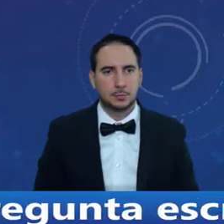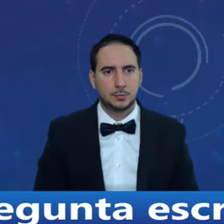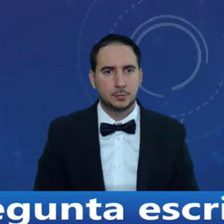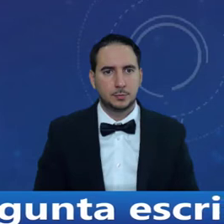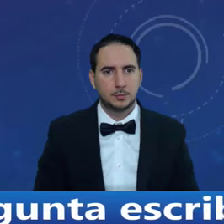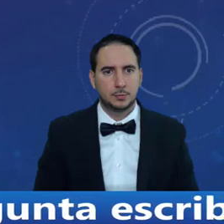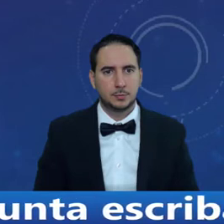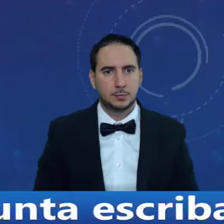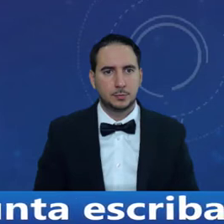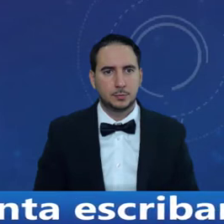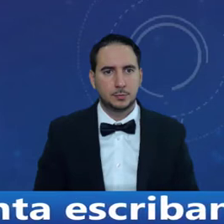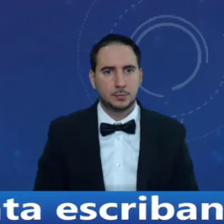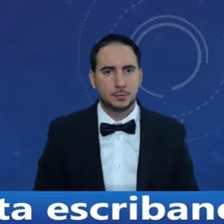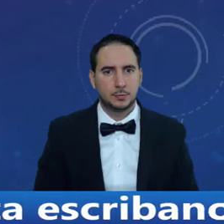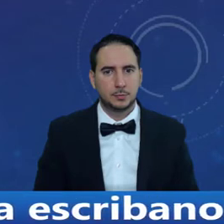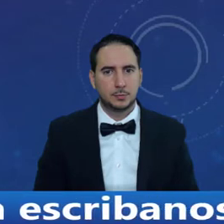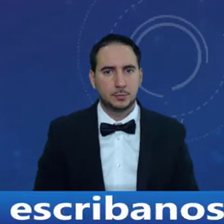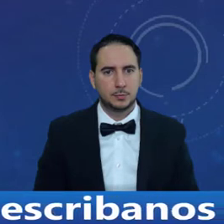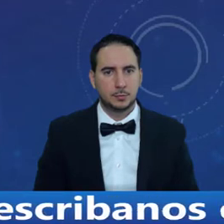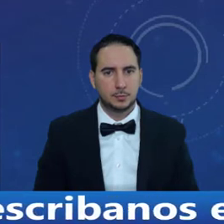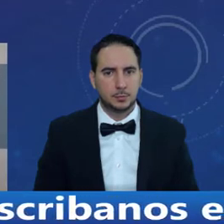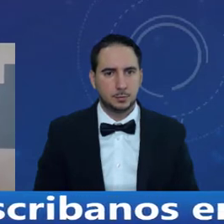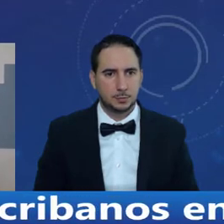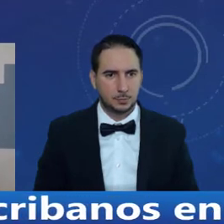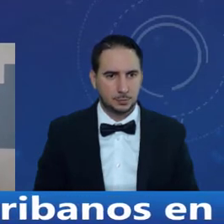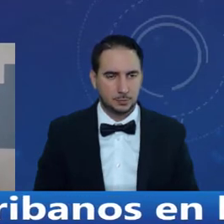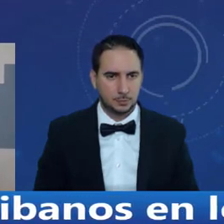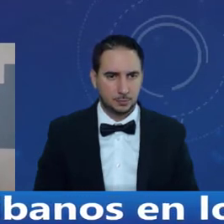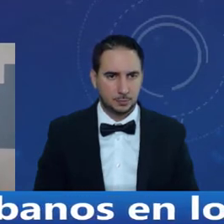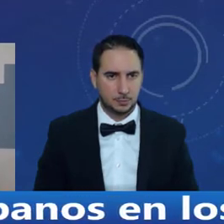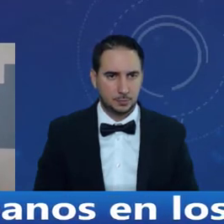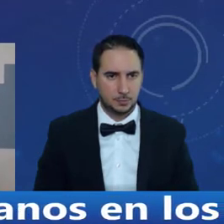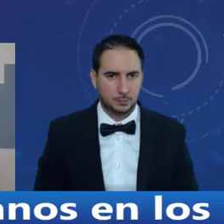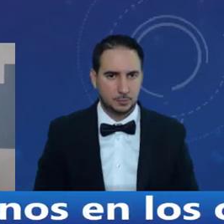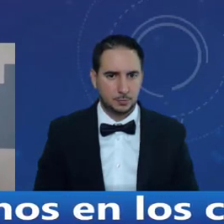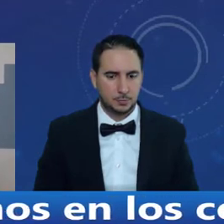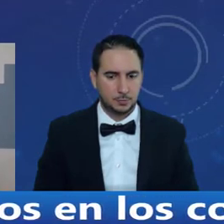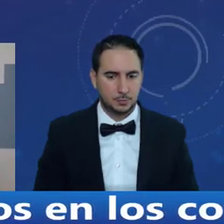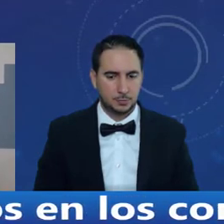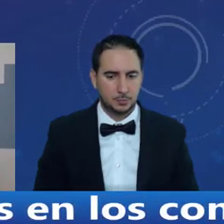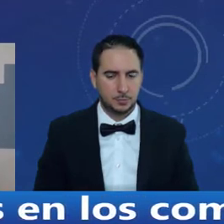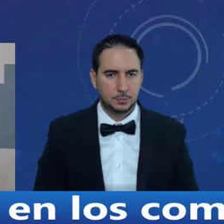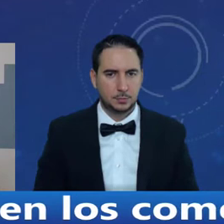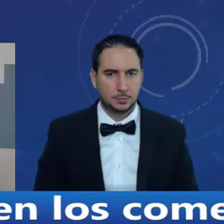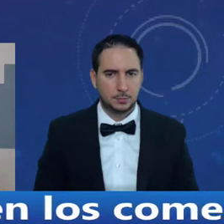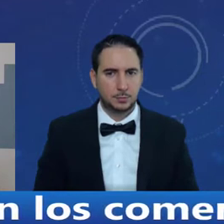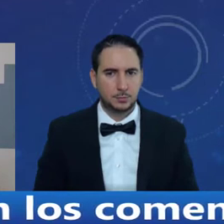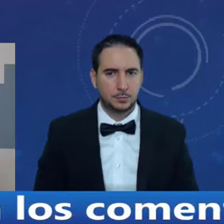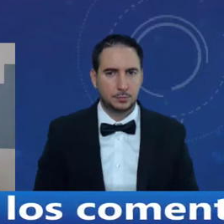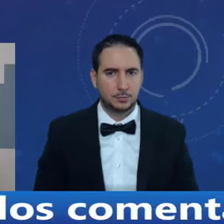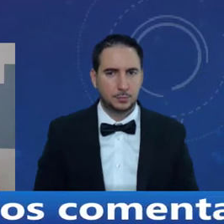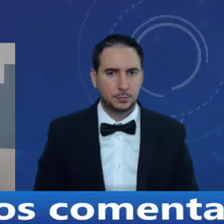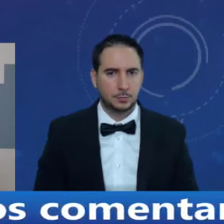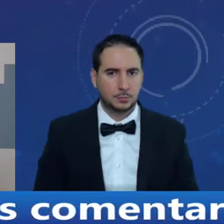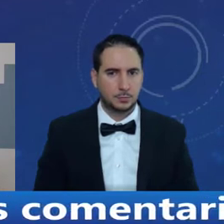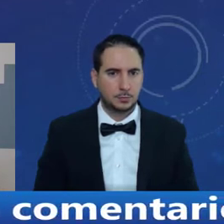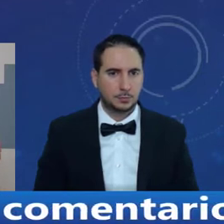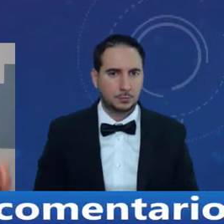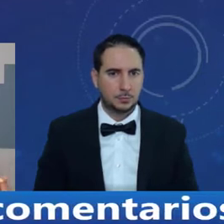de dónde tienes la licencia, de cuánto mejor, entonces es como verificar el empleador. Y también,